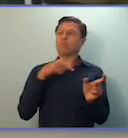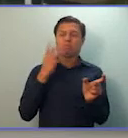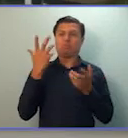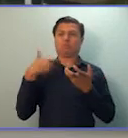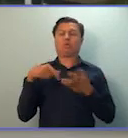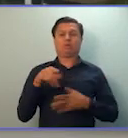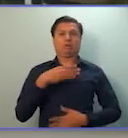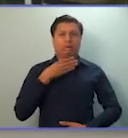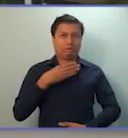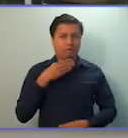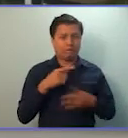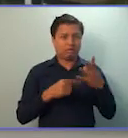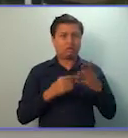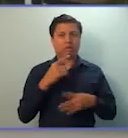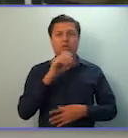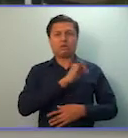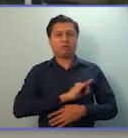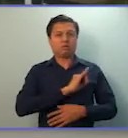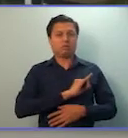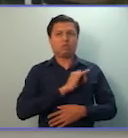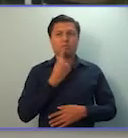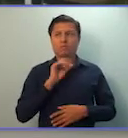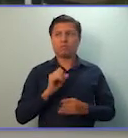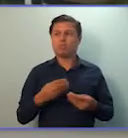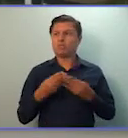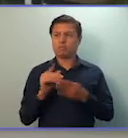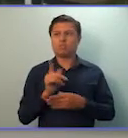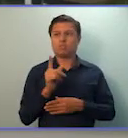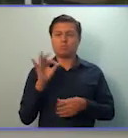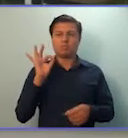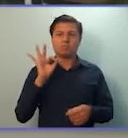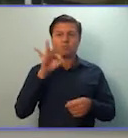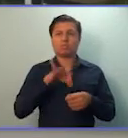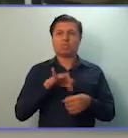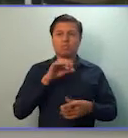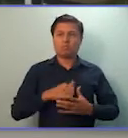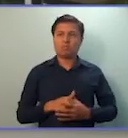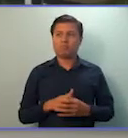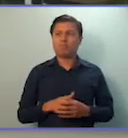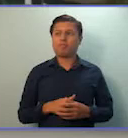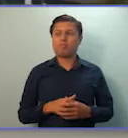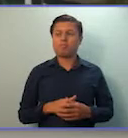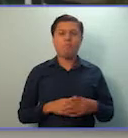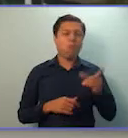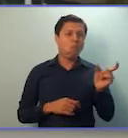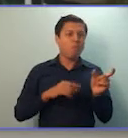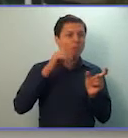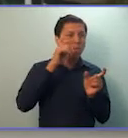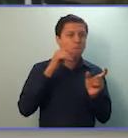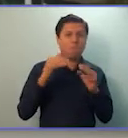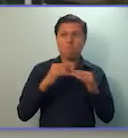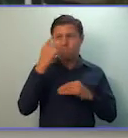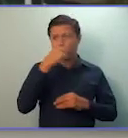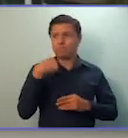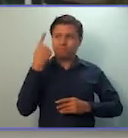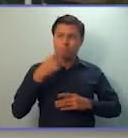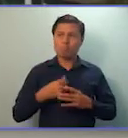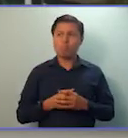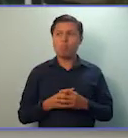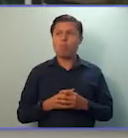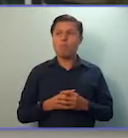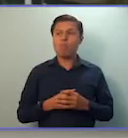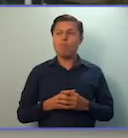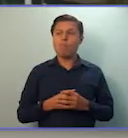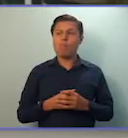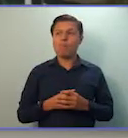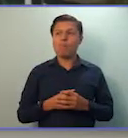dificultad con la ley de identidad que no se les permite a las personas trans tomarse la fotografía según su apariencia entonces